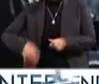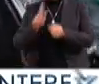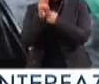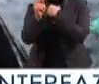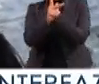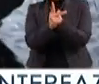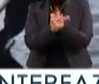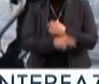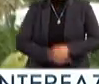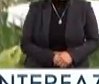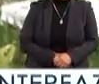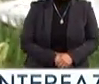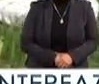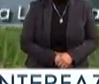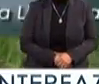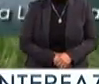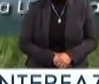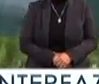evento en sus países